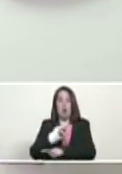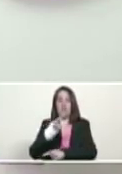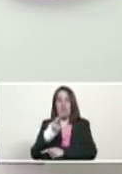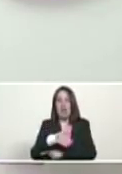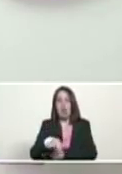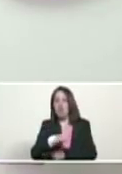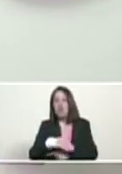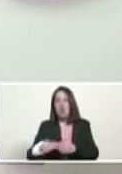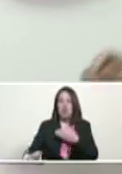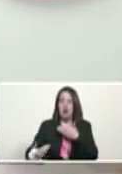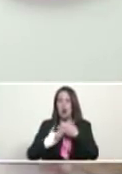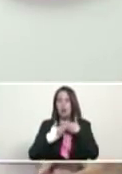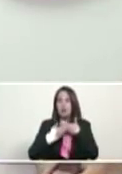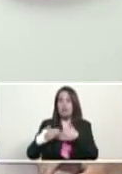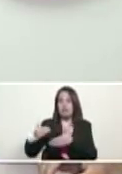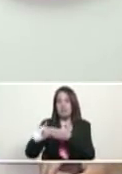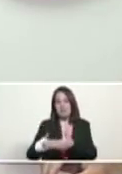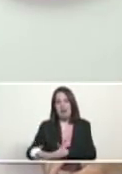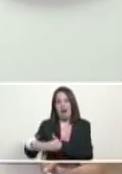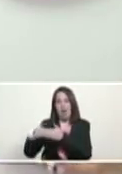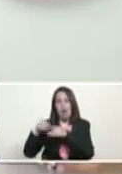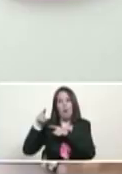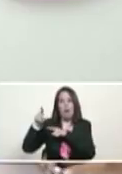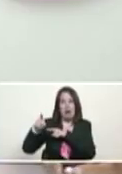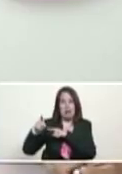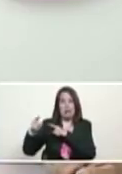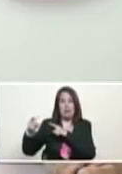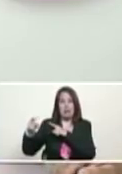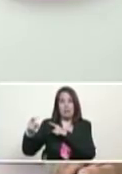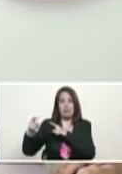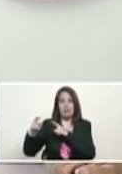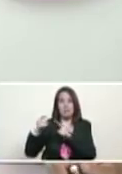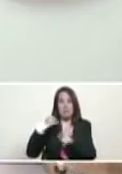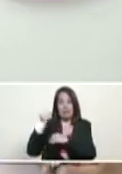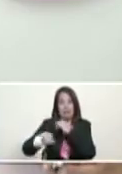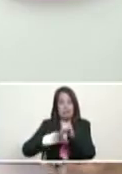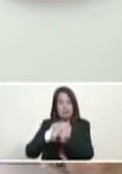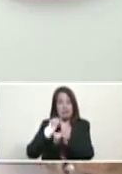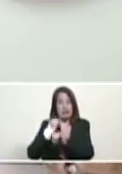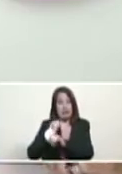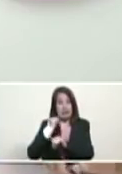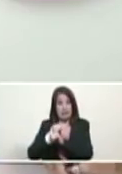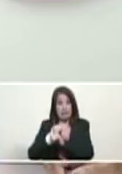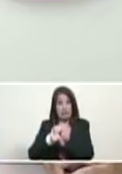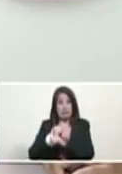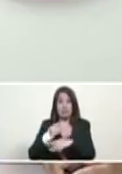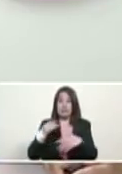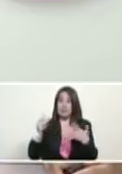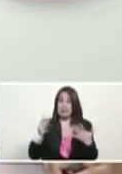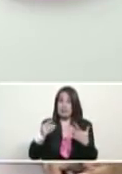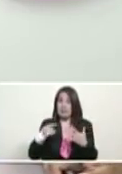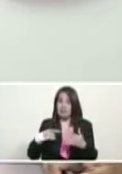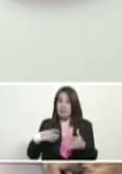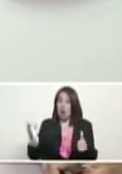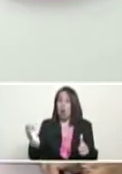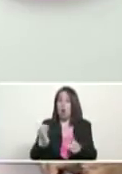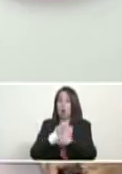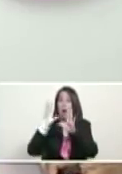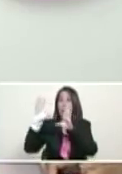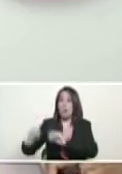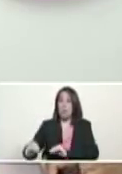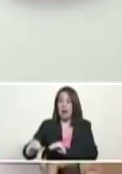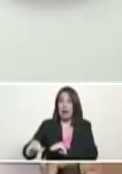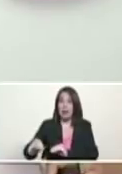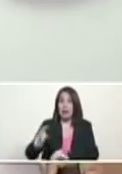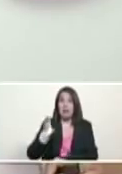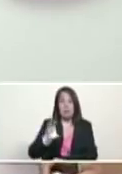Unidos de Norteamérica, ejecutado desde Estados Unidos de Norteamérica, que logró apagar el país.